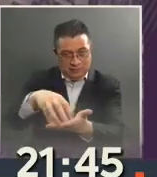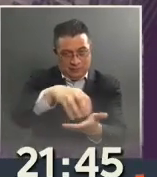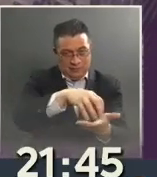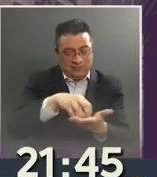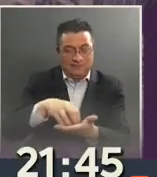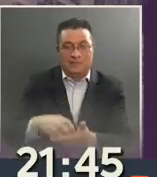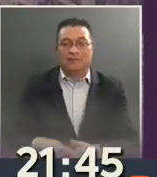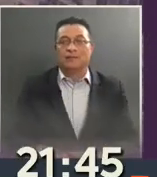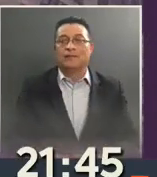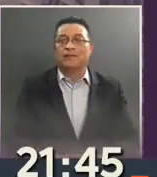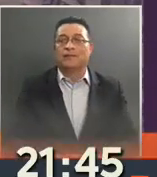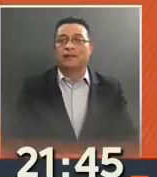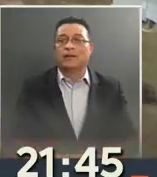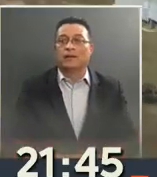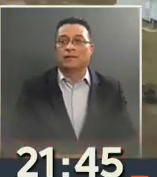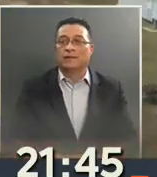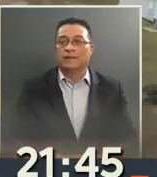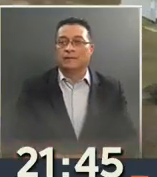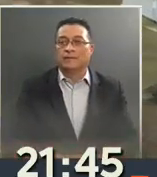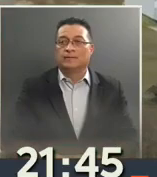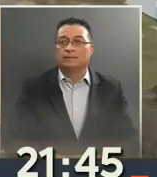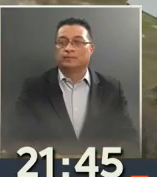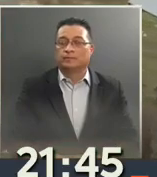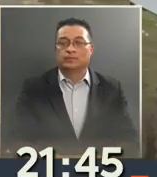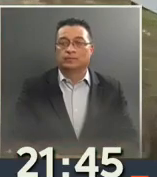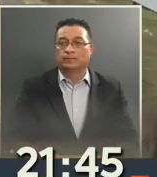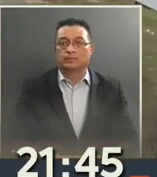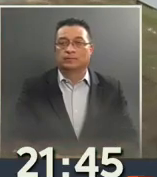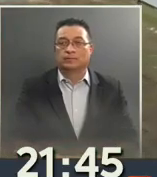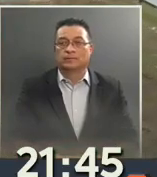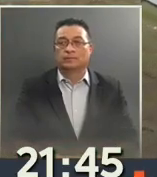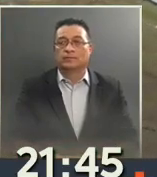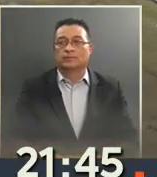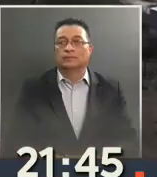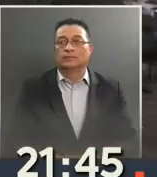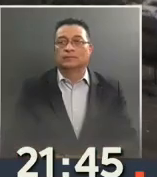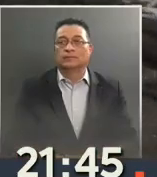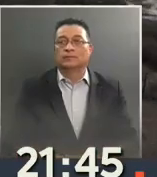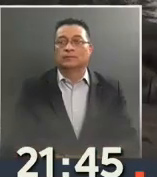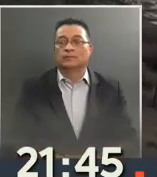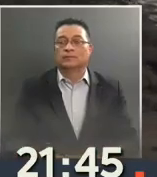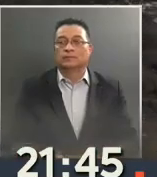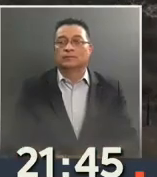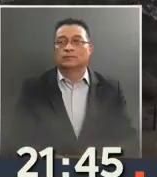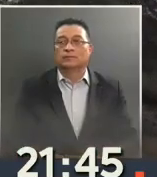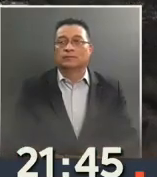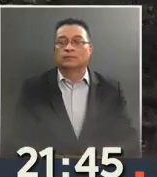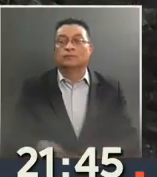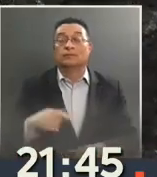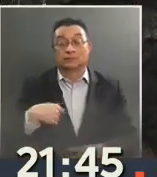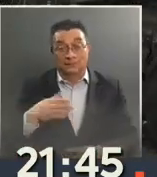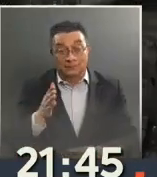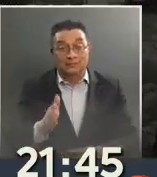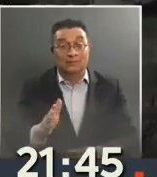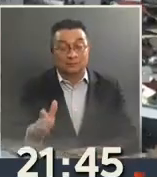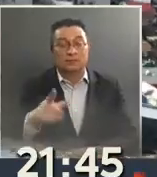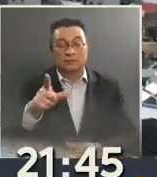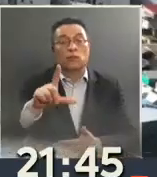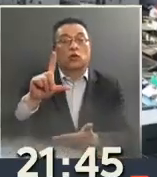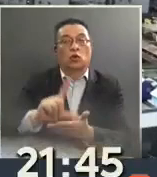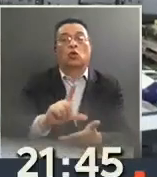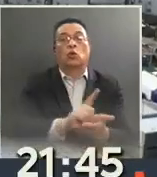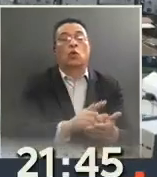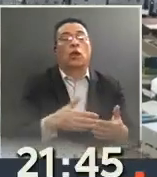Sí. Seguimos recorriendo los lugares por donde pasa